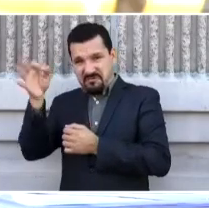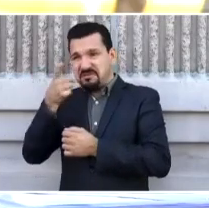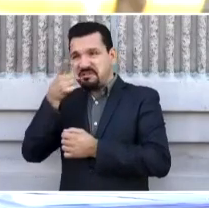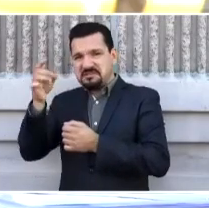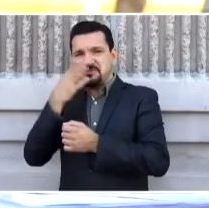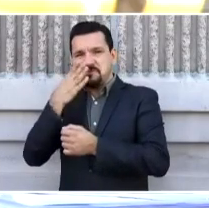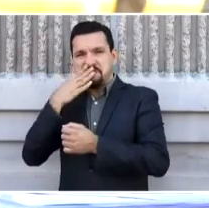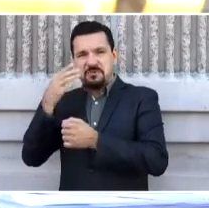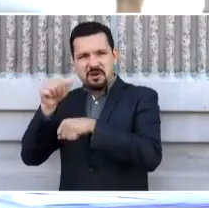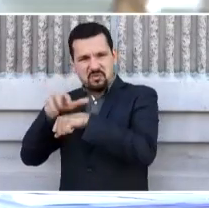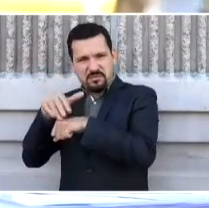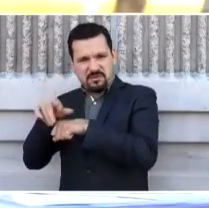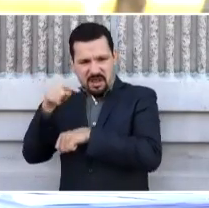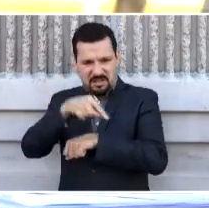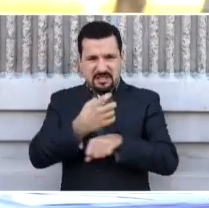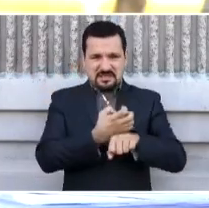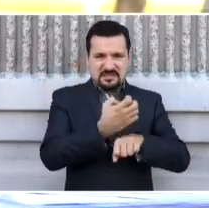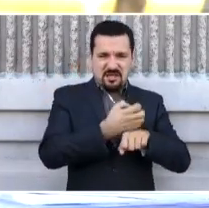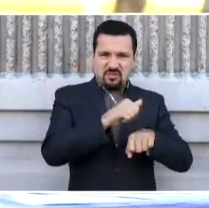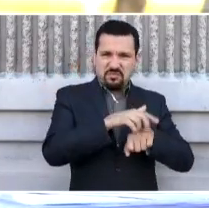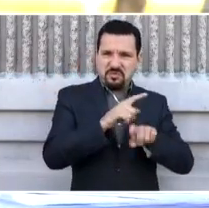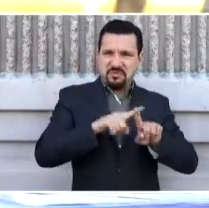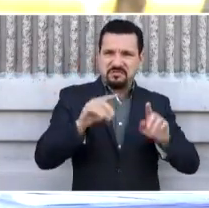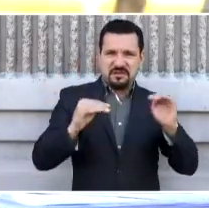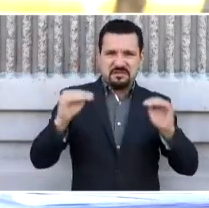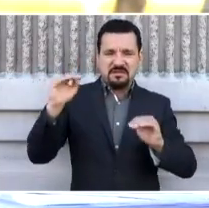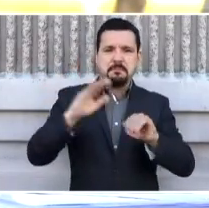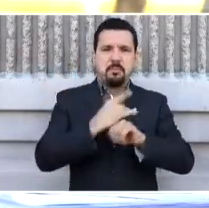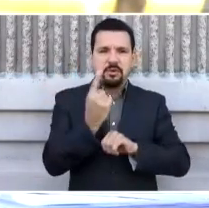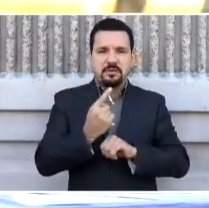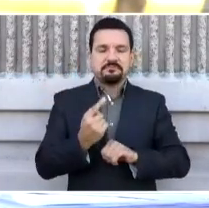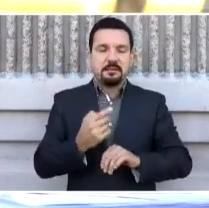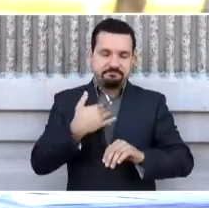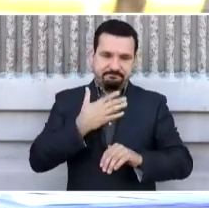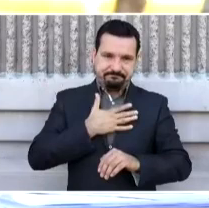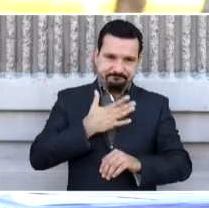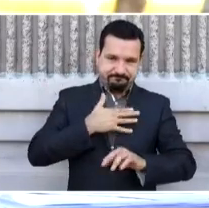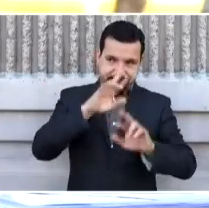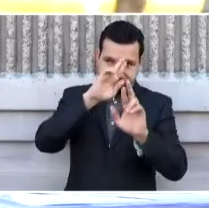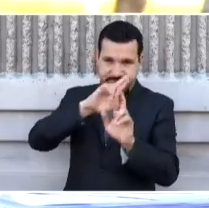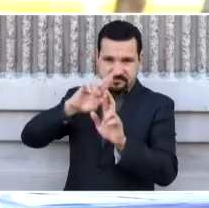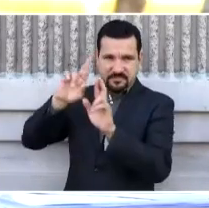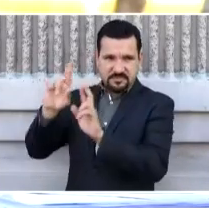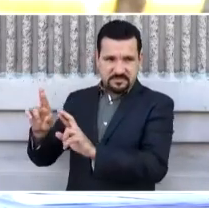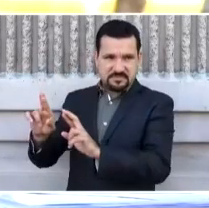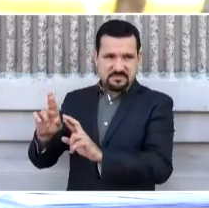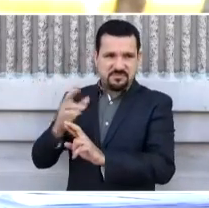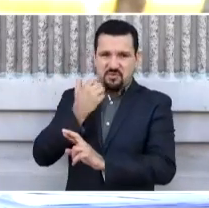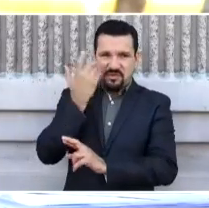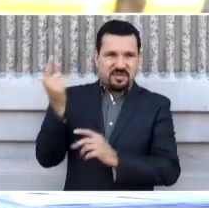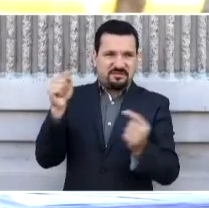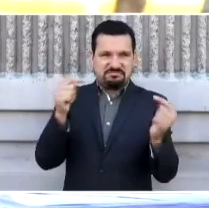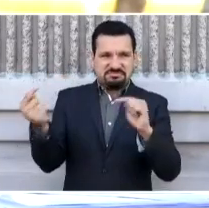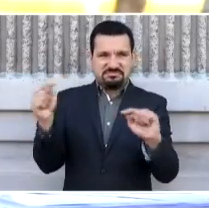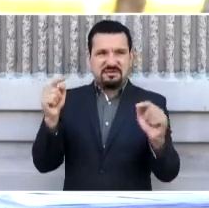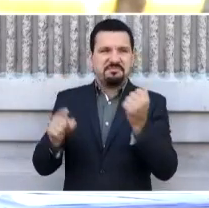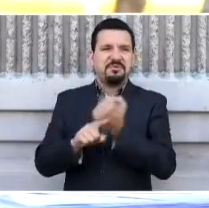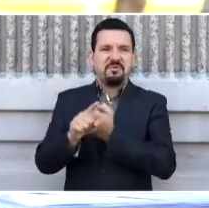Soy muy respetuoso y el Estado se ha mantenido en esa postura de respeto, de no conflicto, de